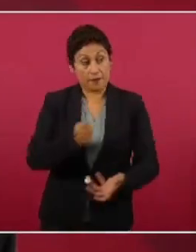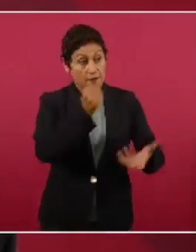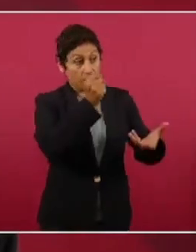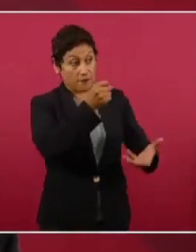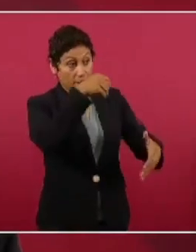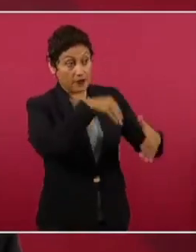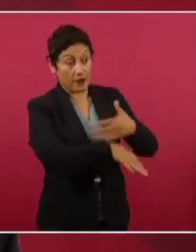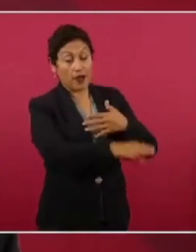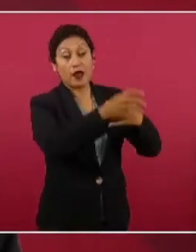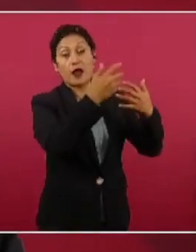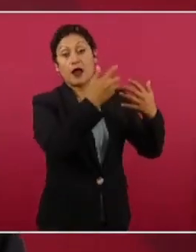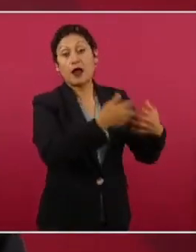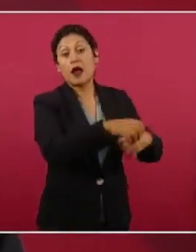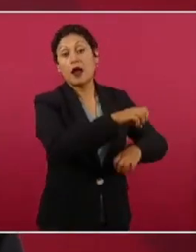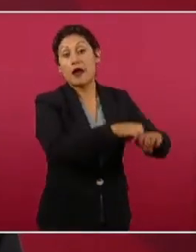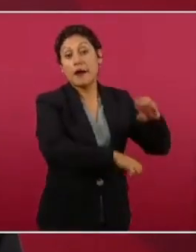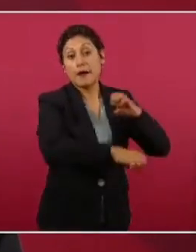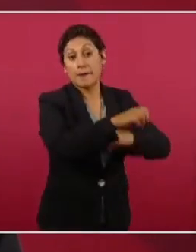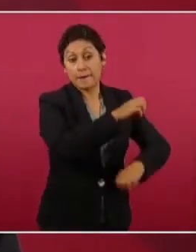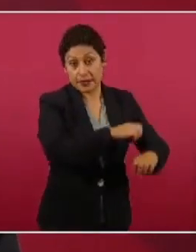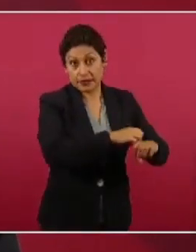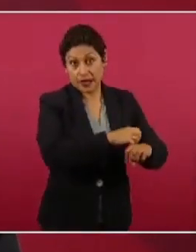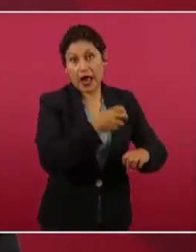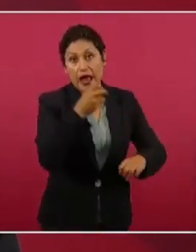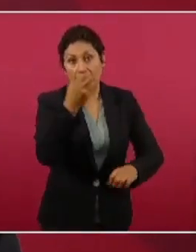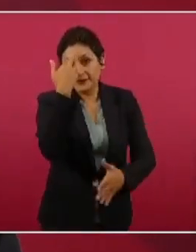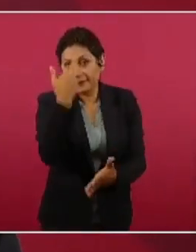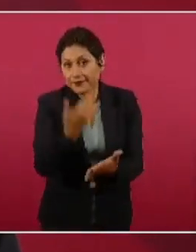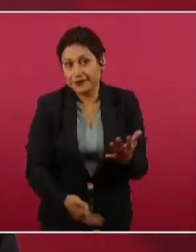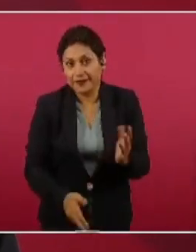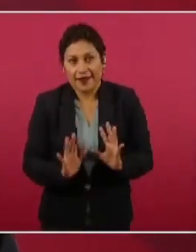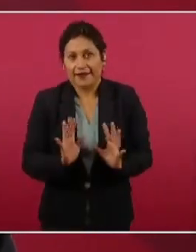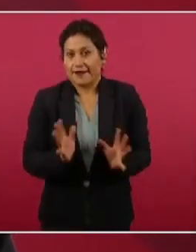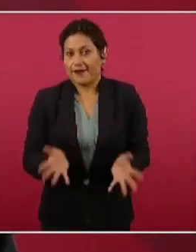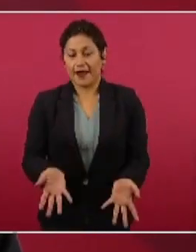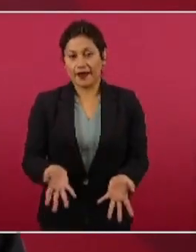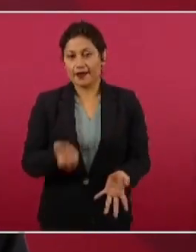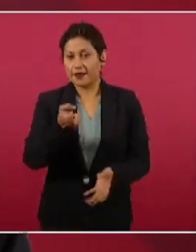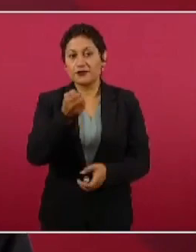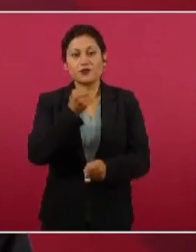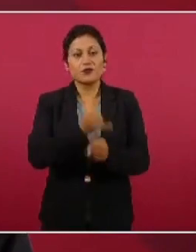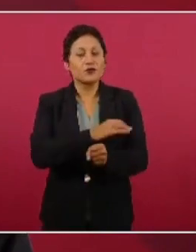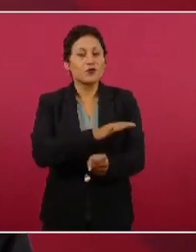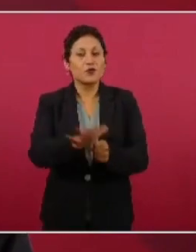ya es un delito. Eso no se puede hacer.